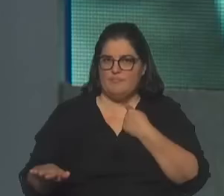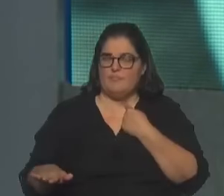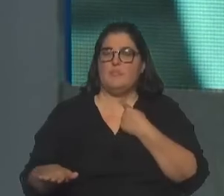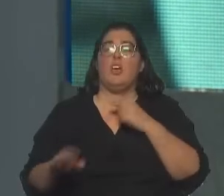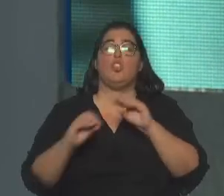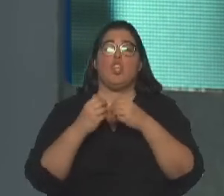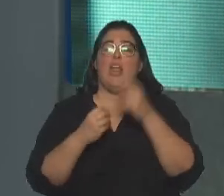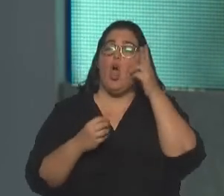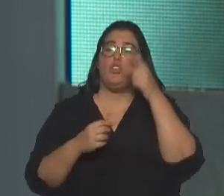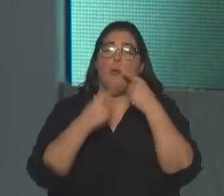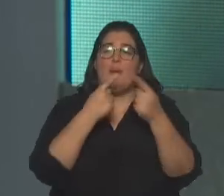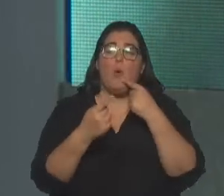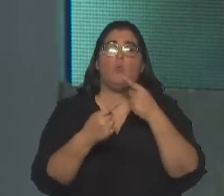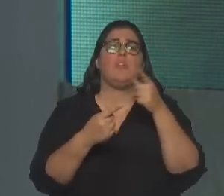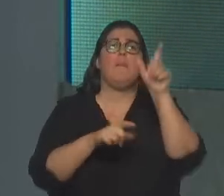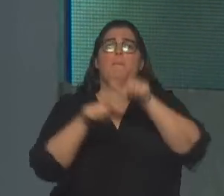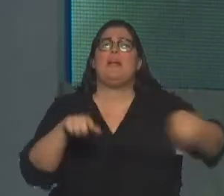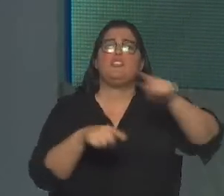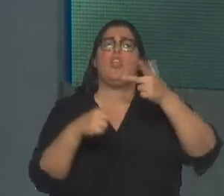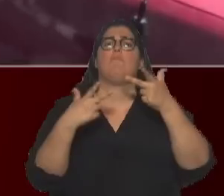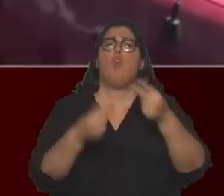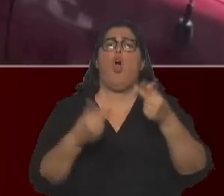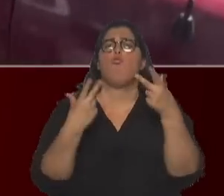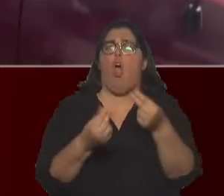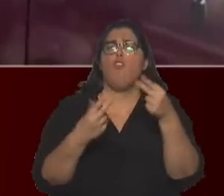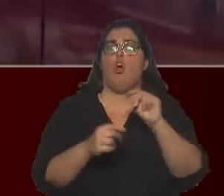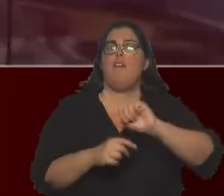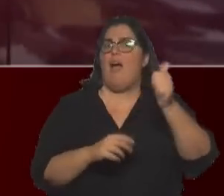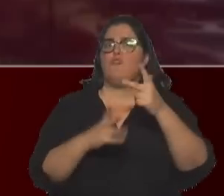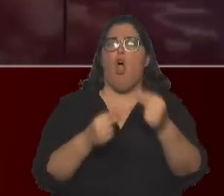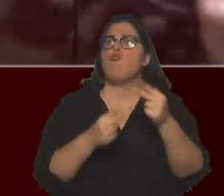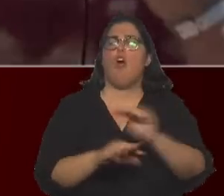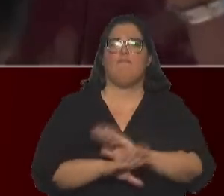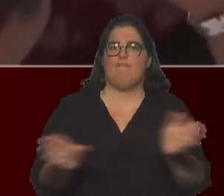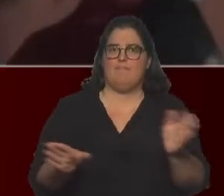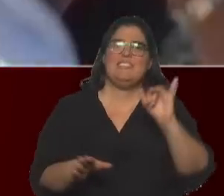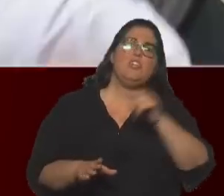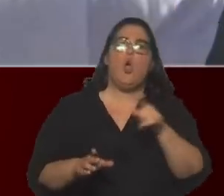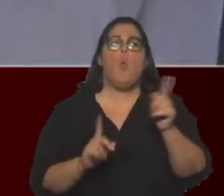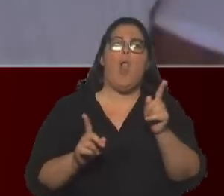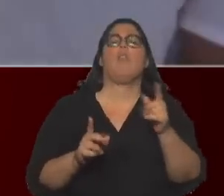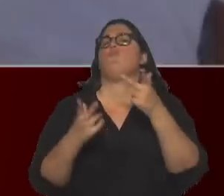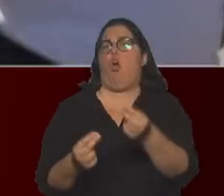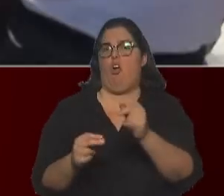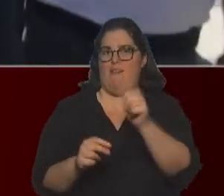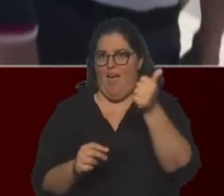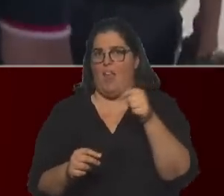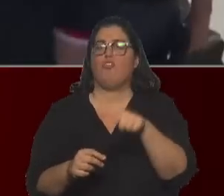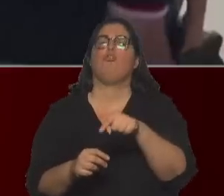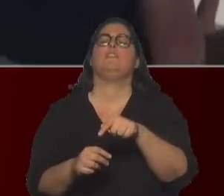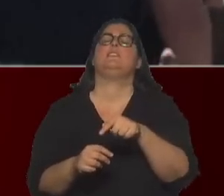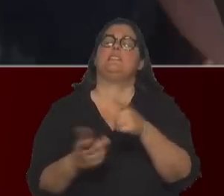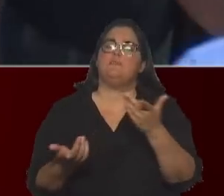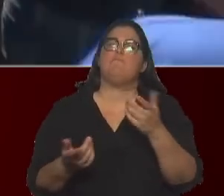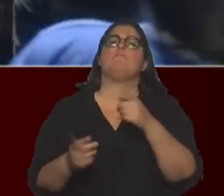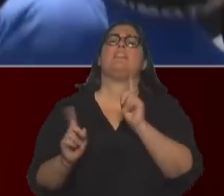8 preguntas, ganó el no. Y esto obviamente lo debilita y Rafael Correa en el exilio por un caso